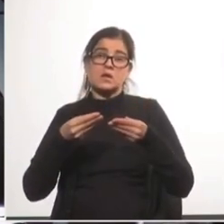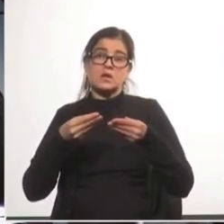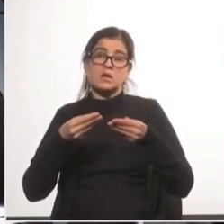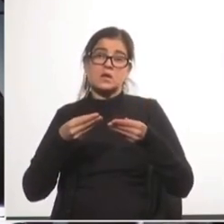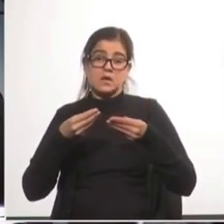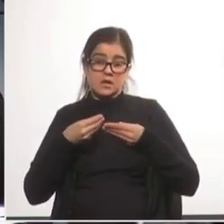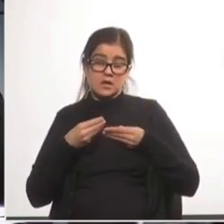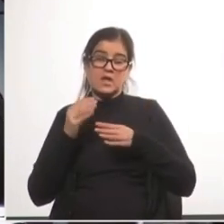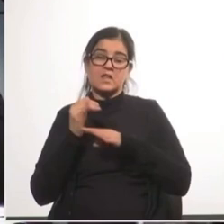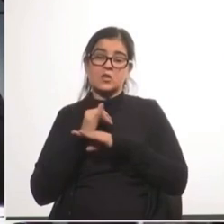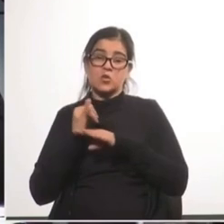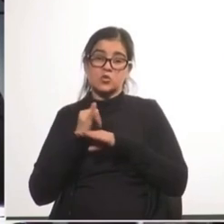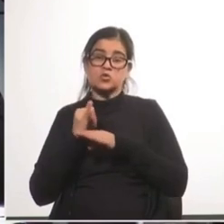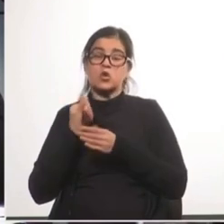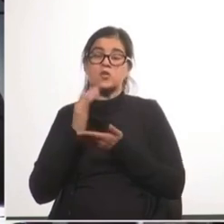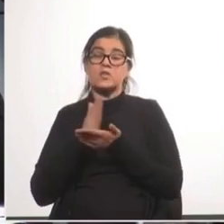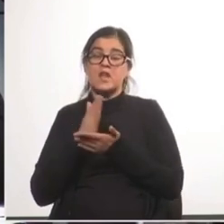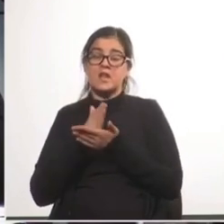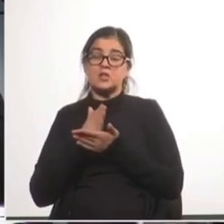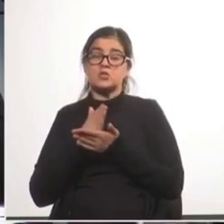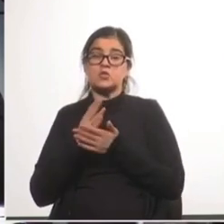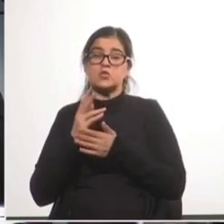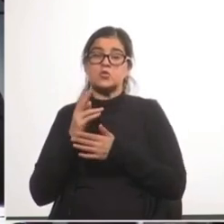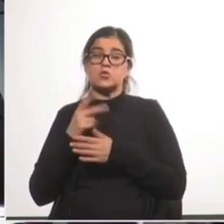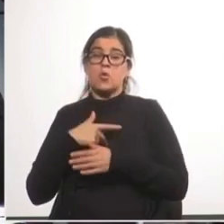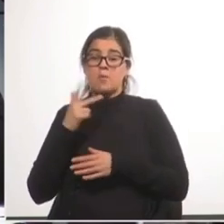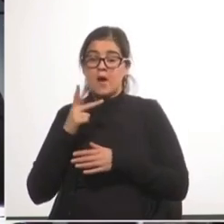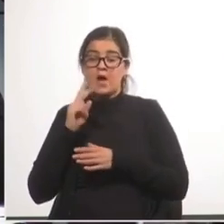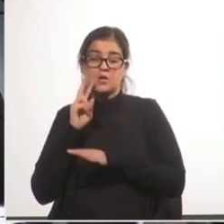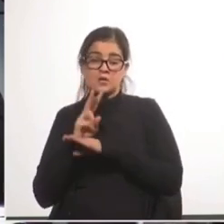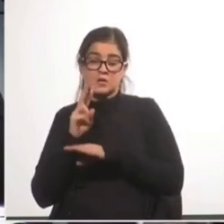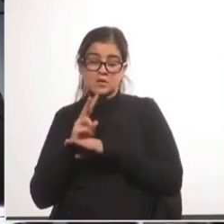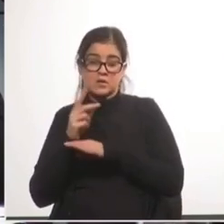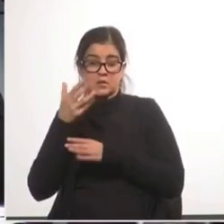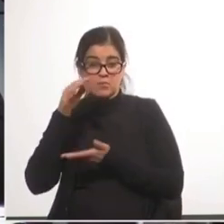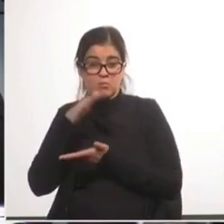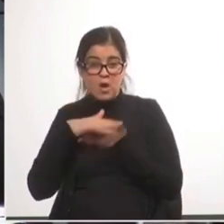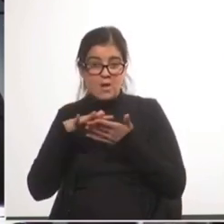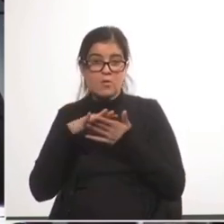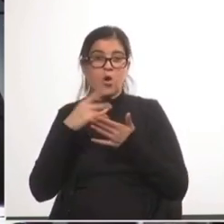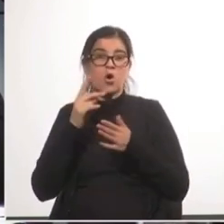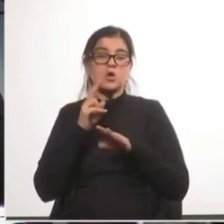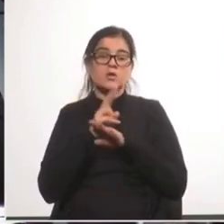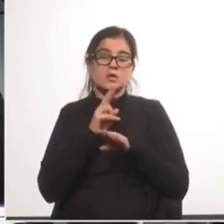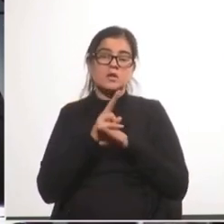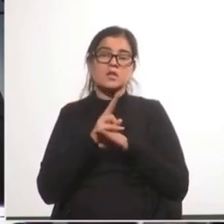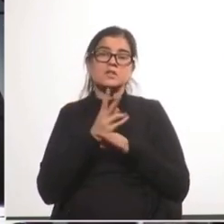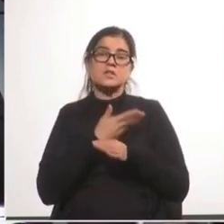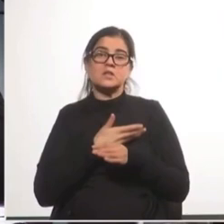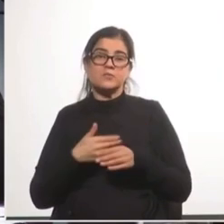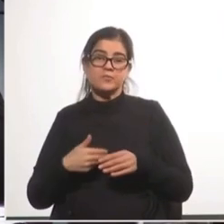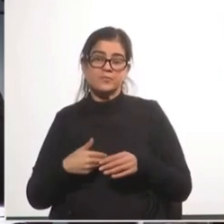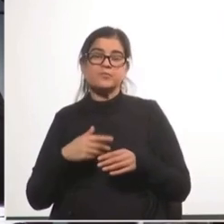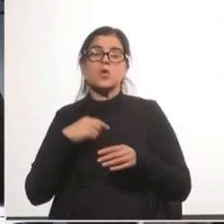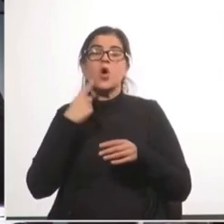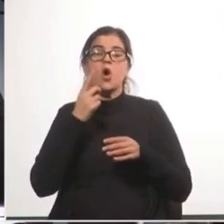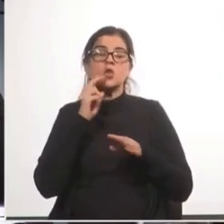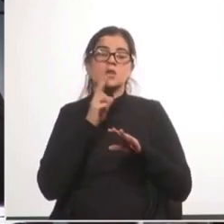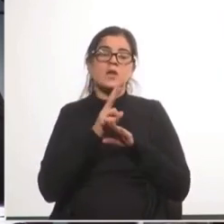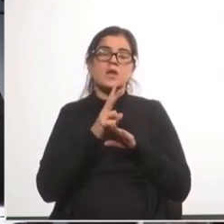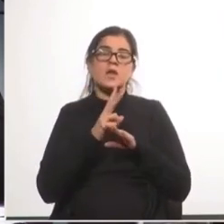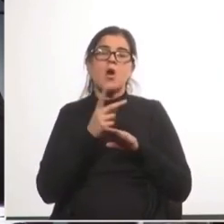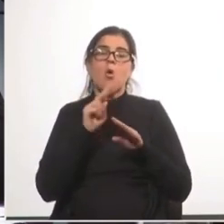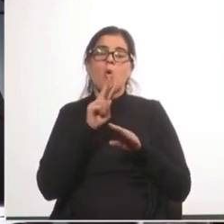la Institución Nacional de Derechos Humanos y Defensoría del Pueblo, a la Asociación de Defensores de Oficio, a la Red de Procuidados,